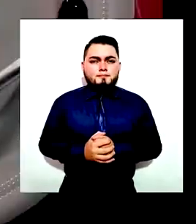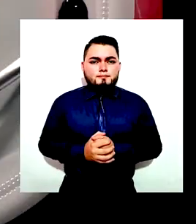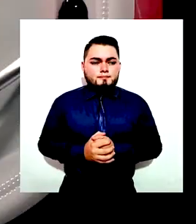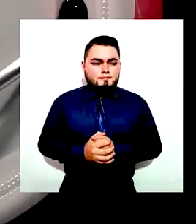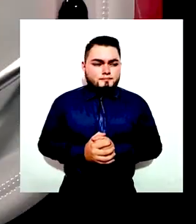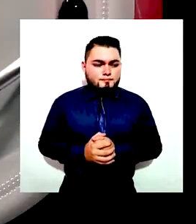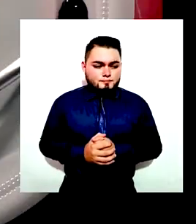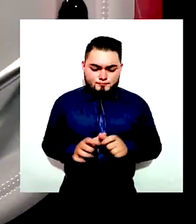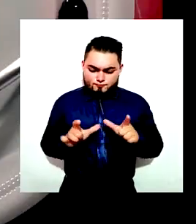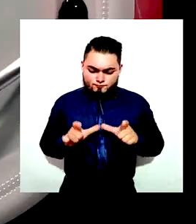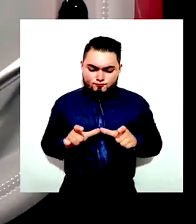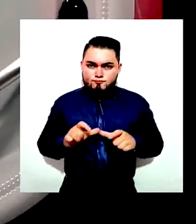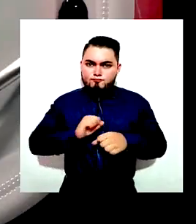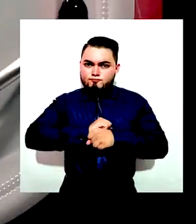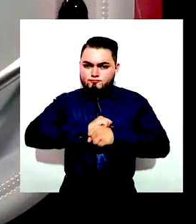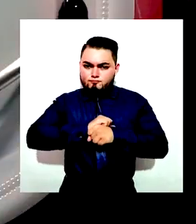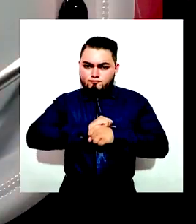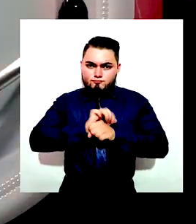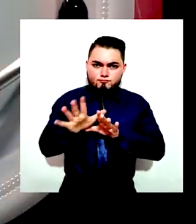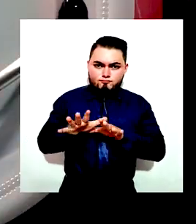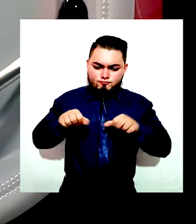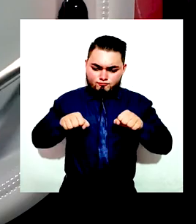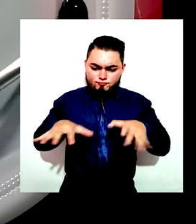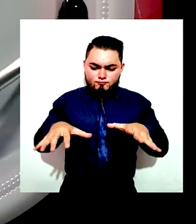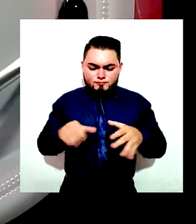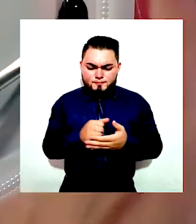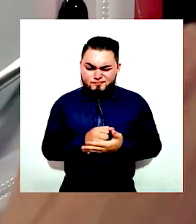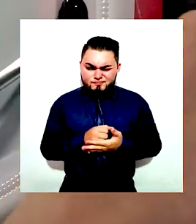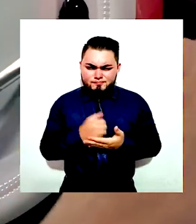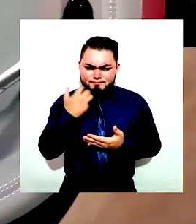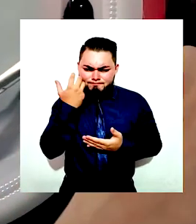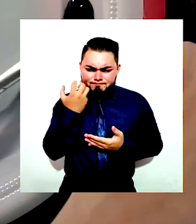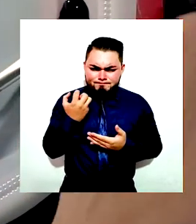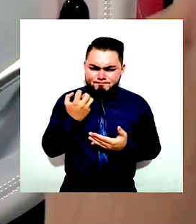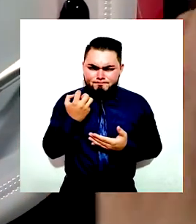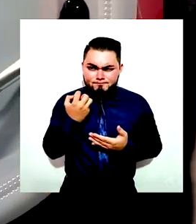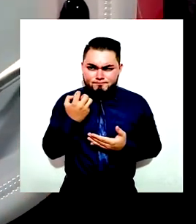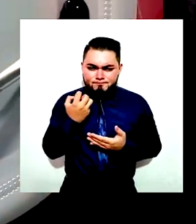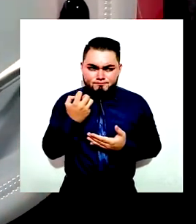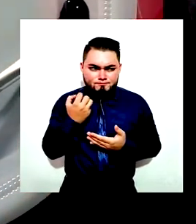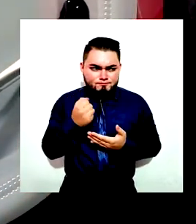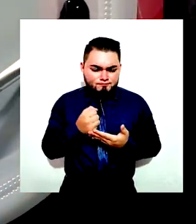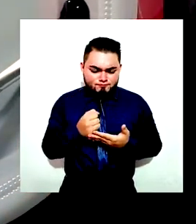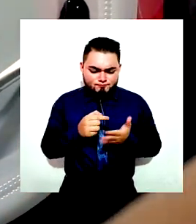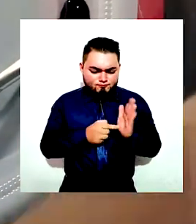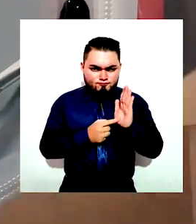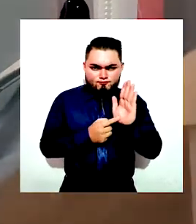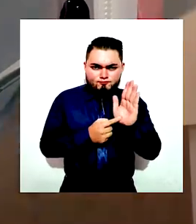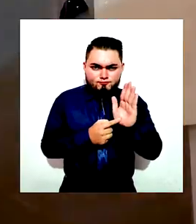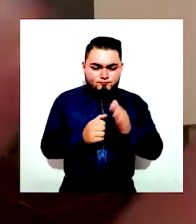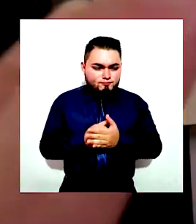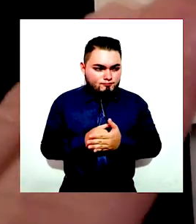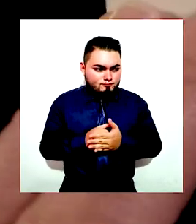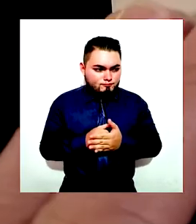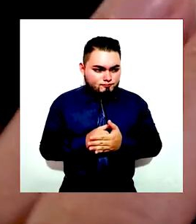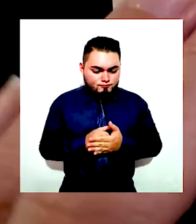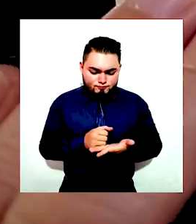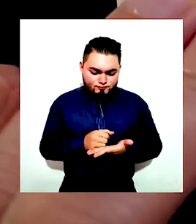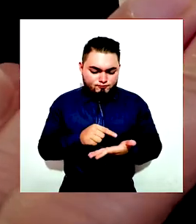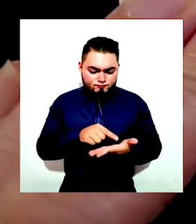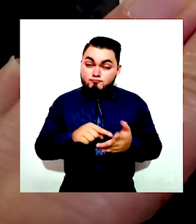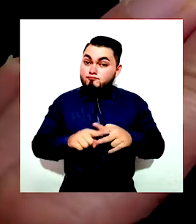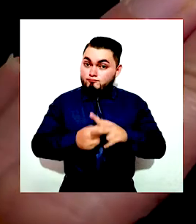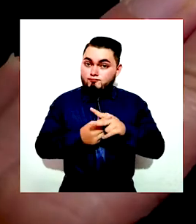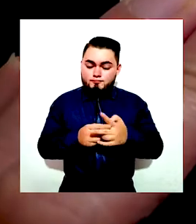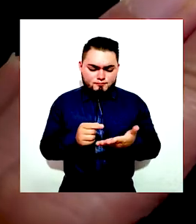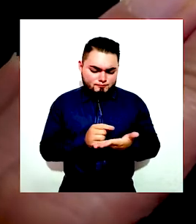Ahora imprimiré las partículas de virus. Como quiero que la impresión de las caras quede enfrente, comenzaré con esta